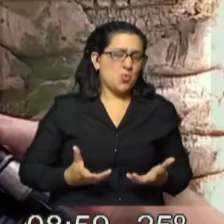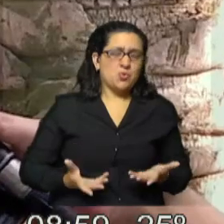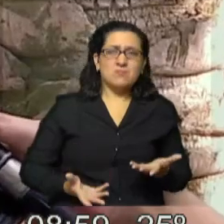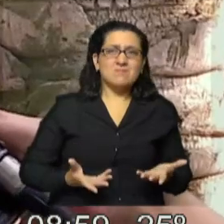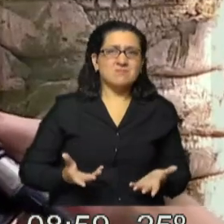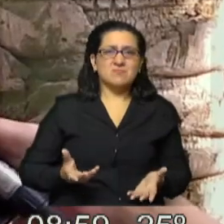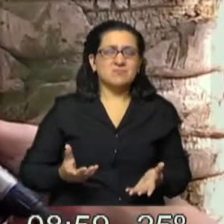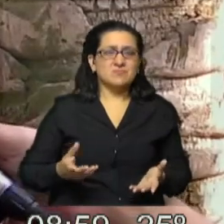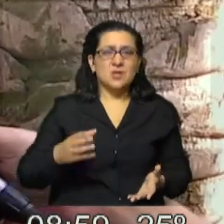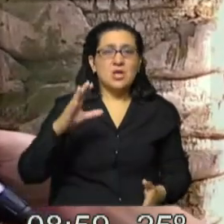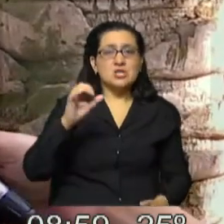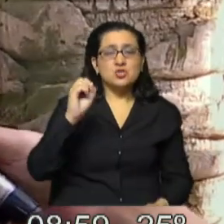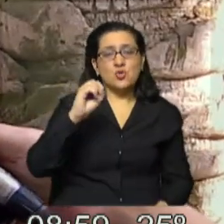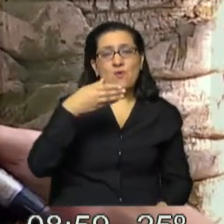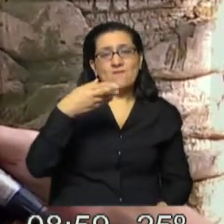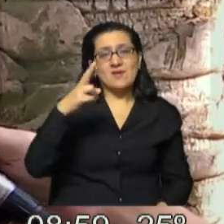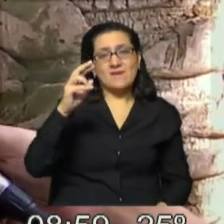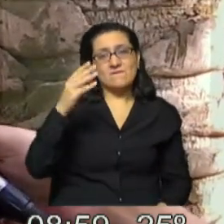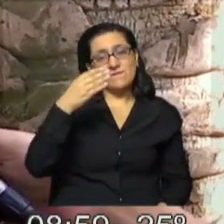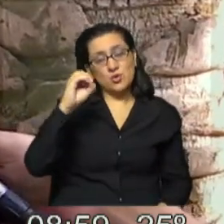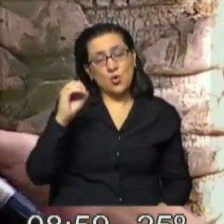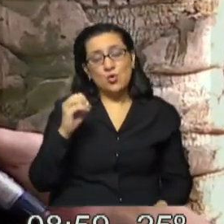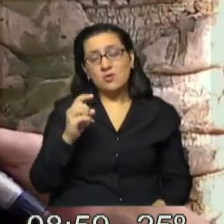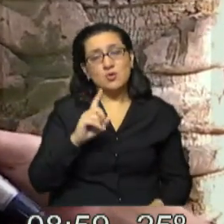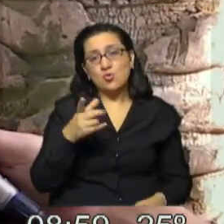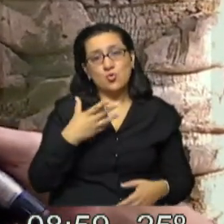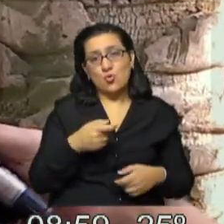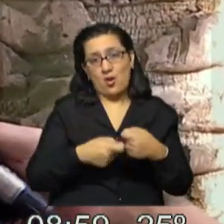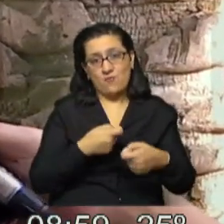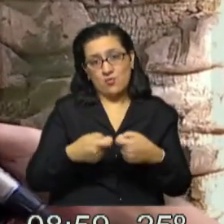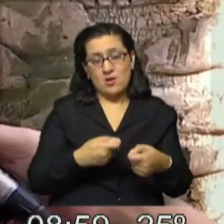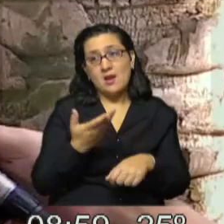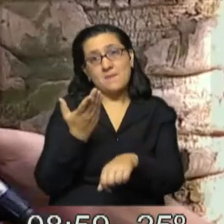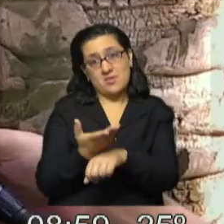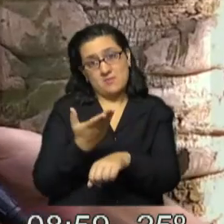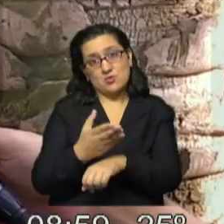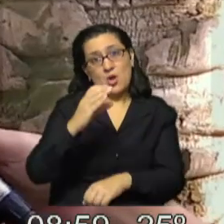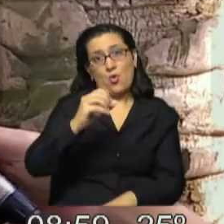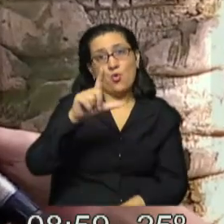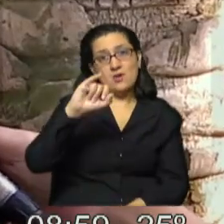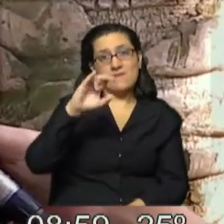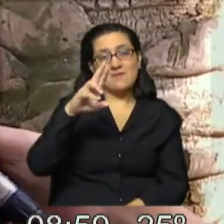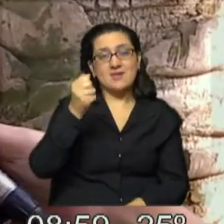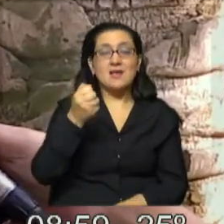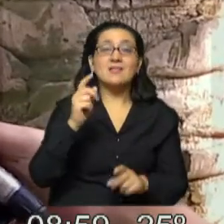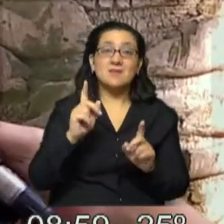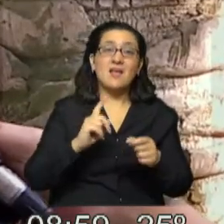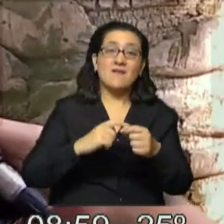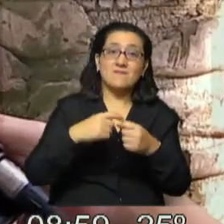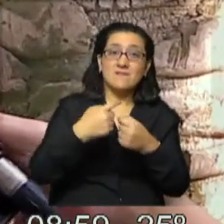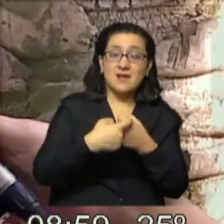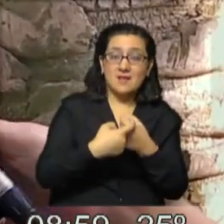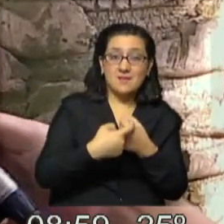digamos, soberbia, por decirlo de alguna manera, que no contribuye, y que exhortamos al señor Olivera y a FENAPES a cambiar la